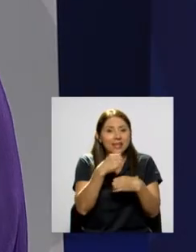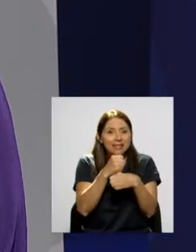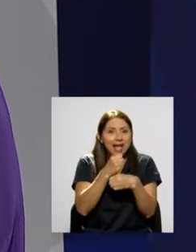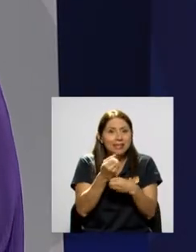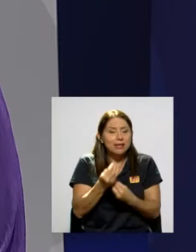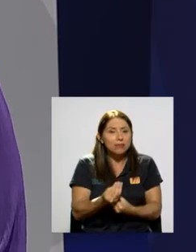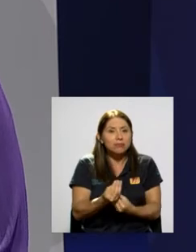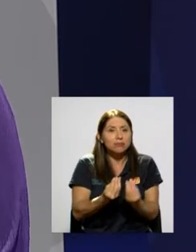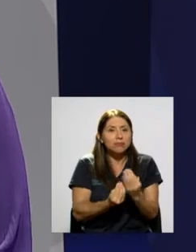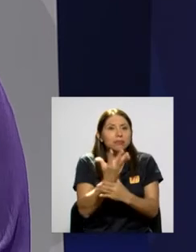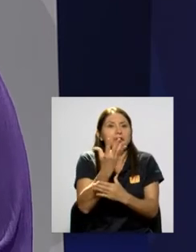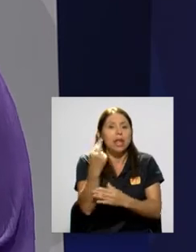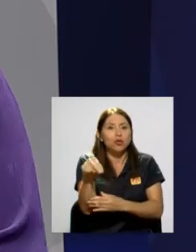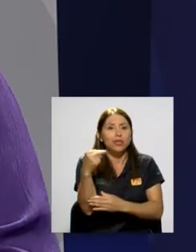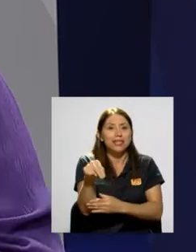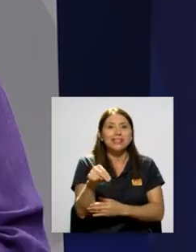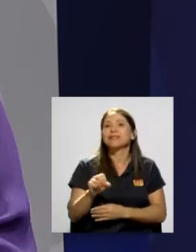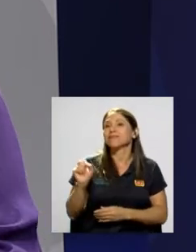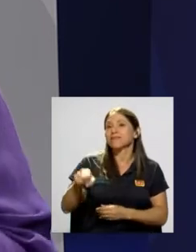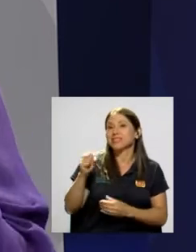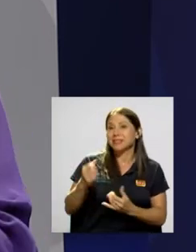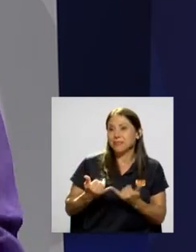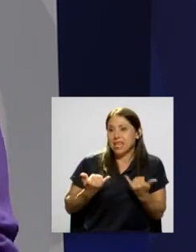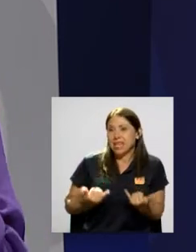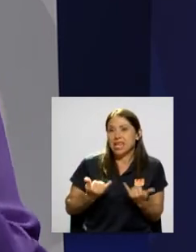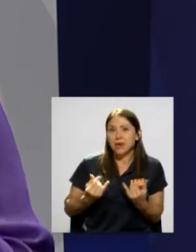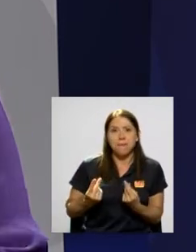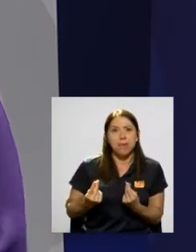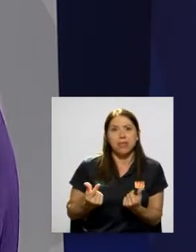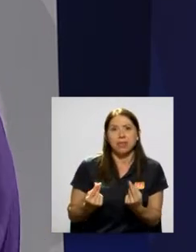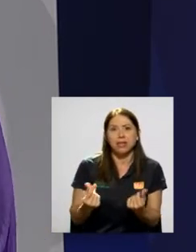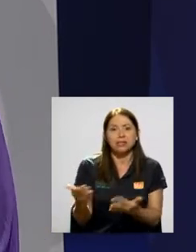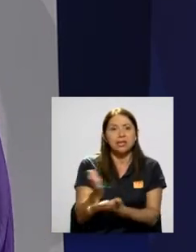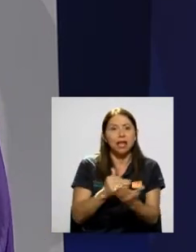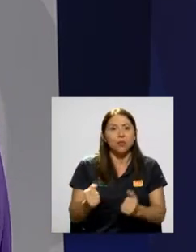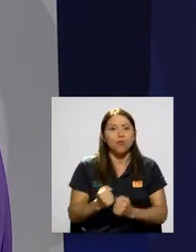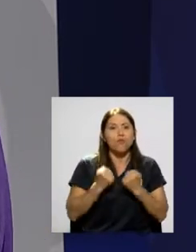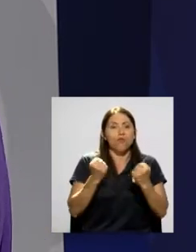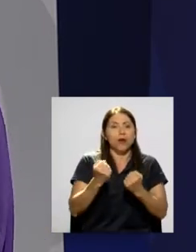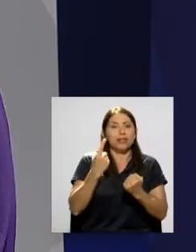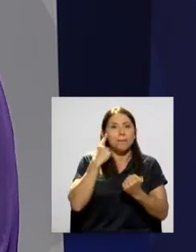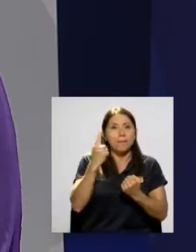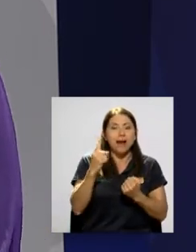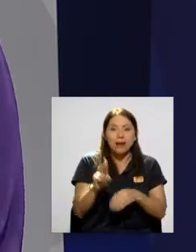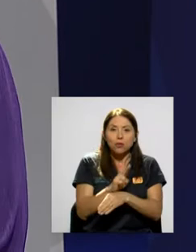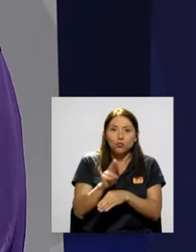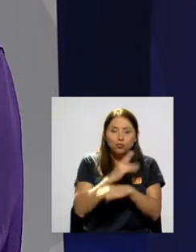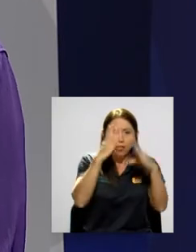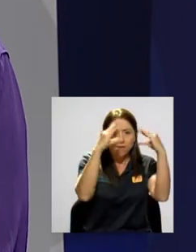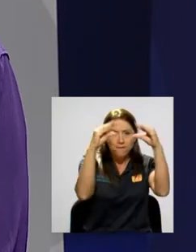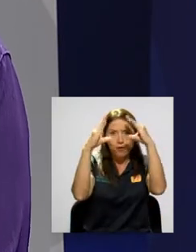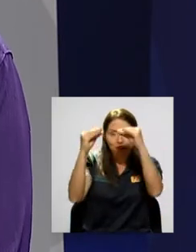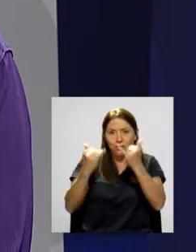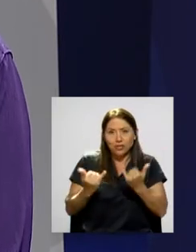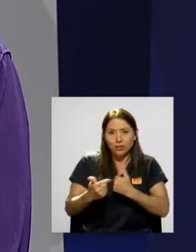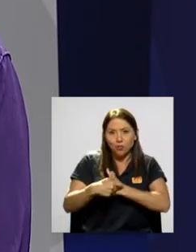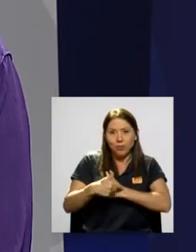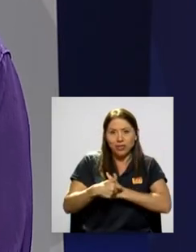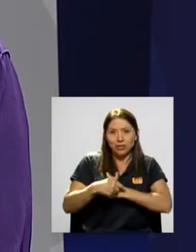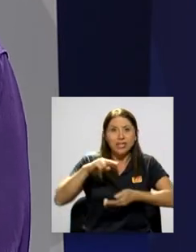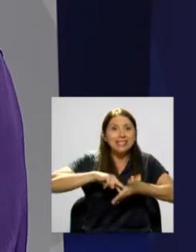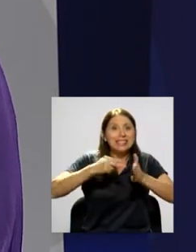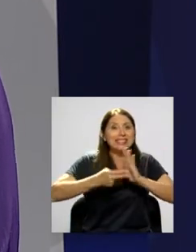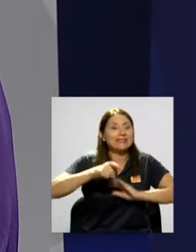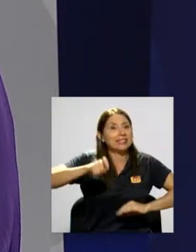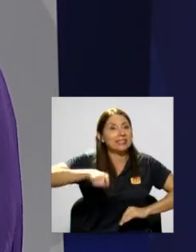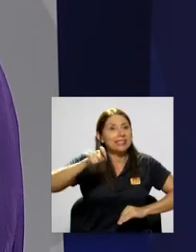inmediatez es algo muy fuerte sobre el proceso de generación y de consumo de información en estos momentos, y yo creo que eso nos hace un llamado a la necesidad de